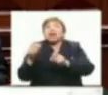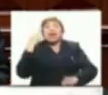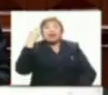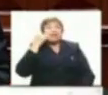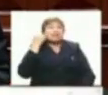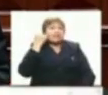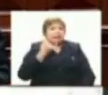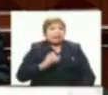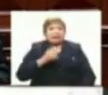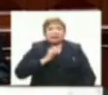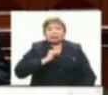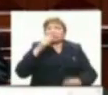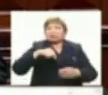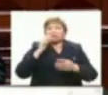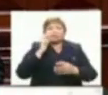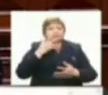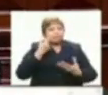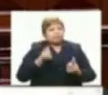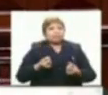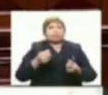indígenas en este rico país.